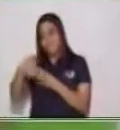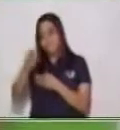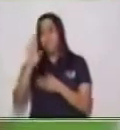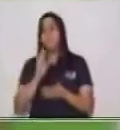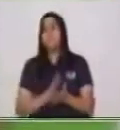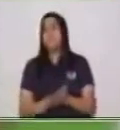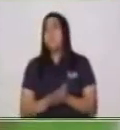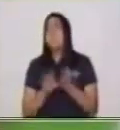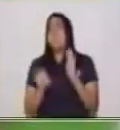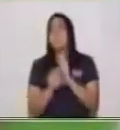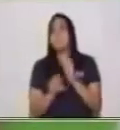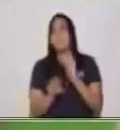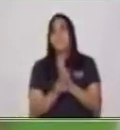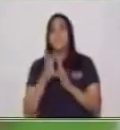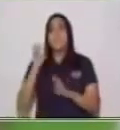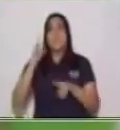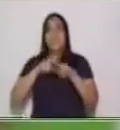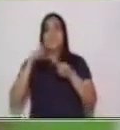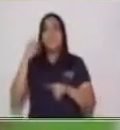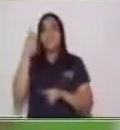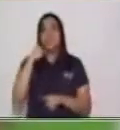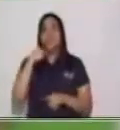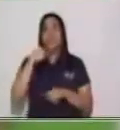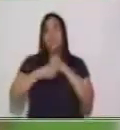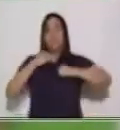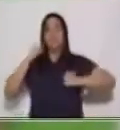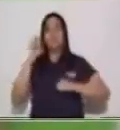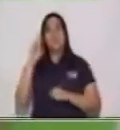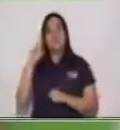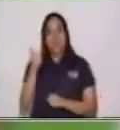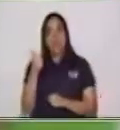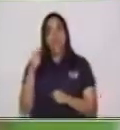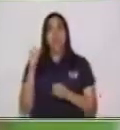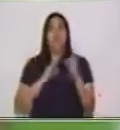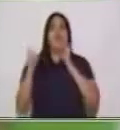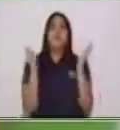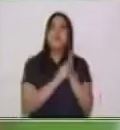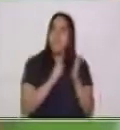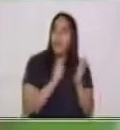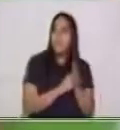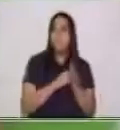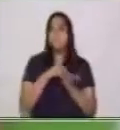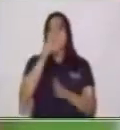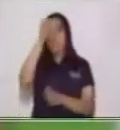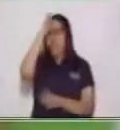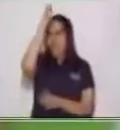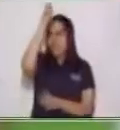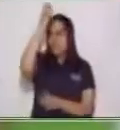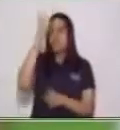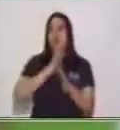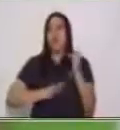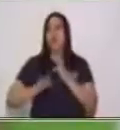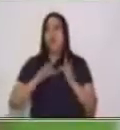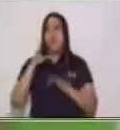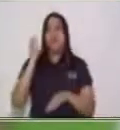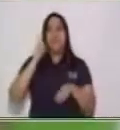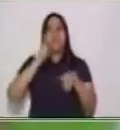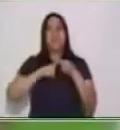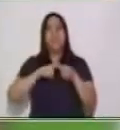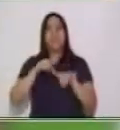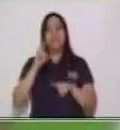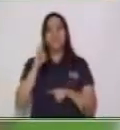ejemplo, exósfera, examen, éxito y exuberante. Son palabras